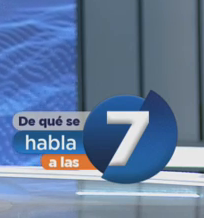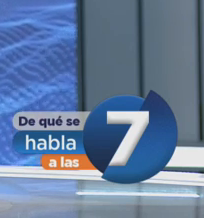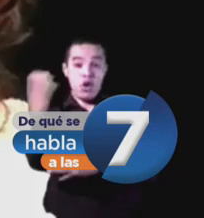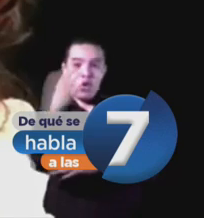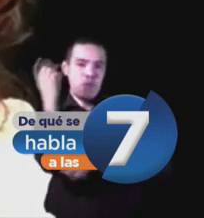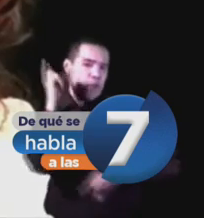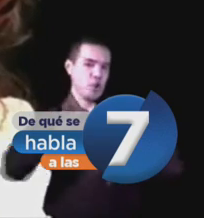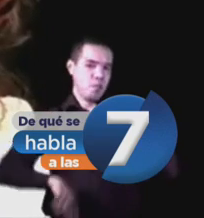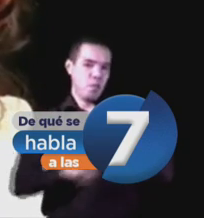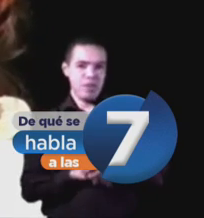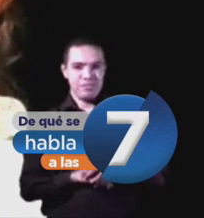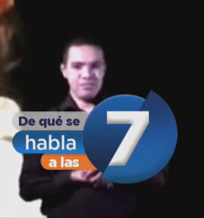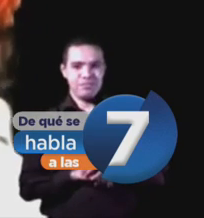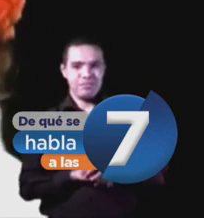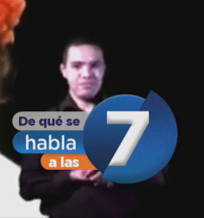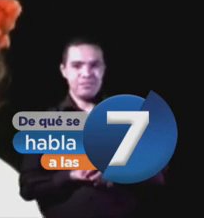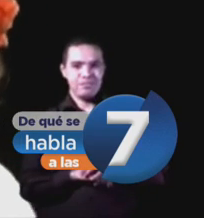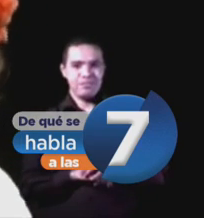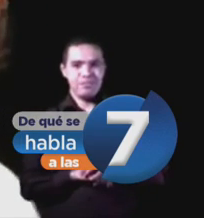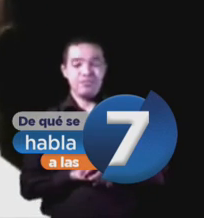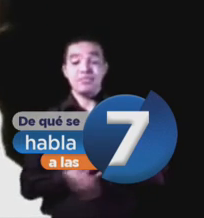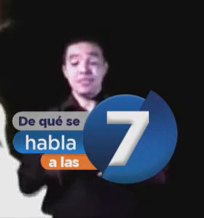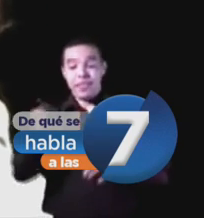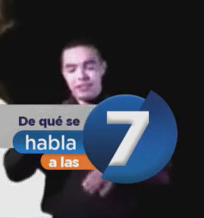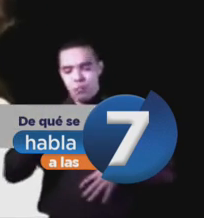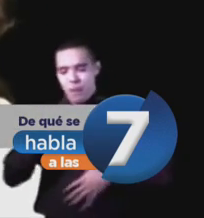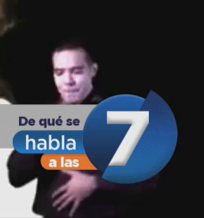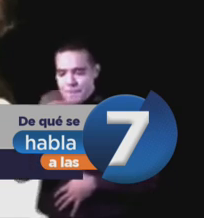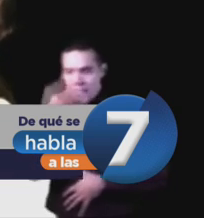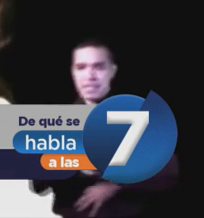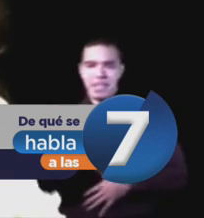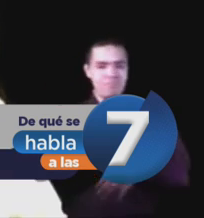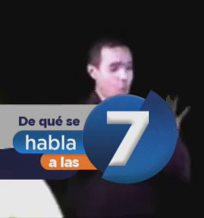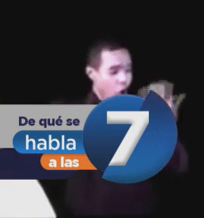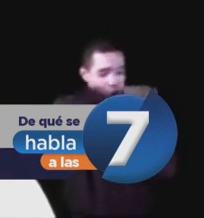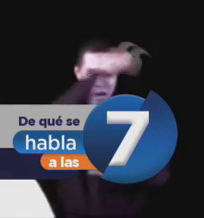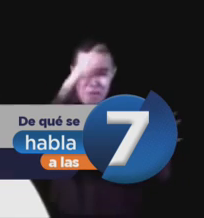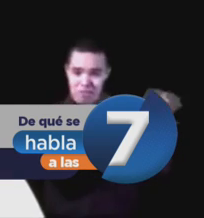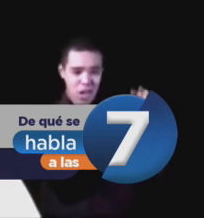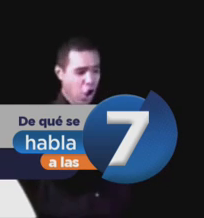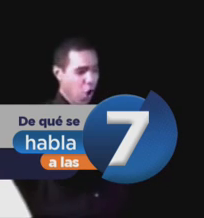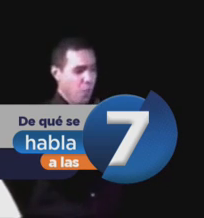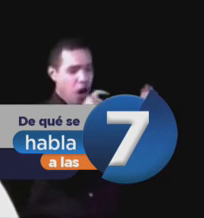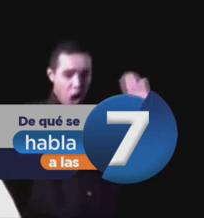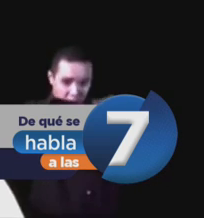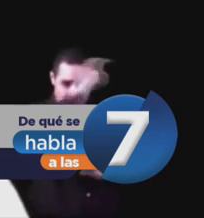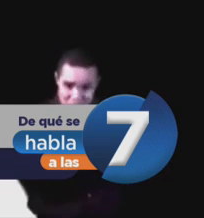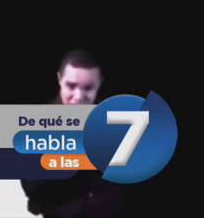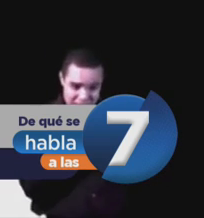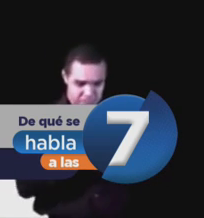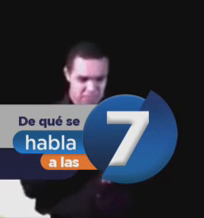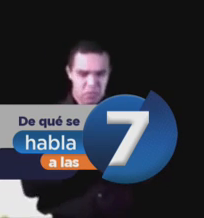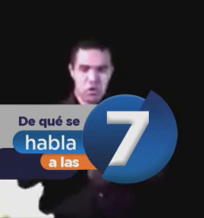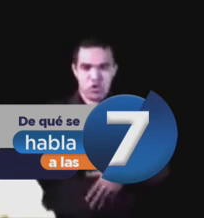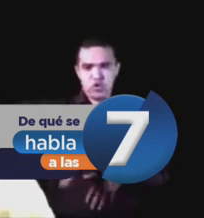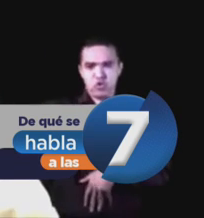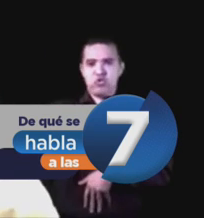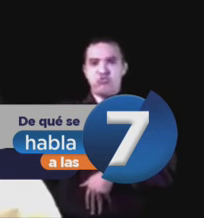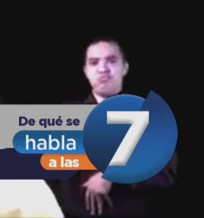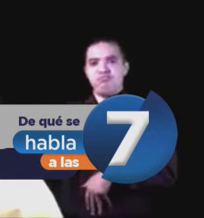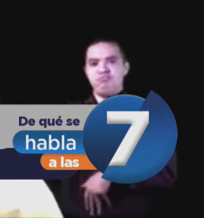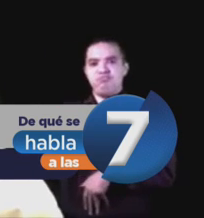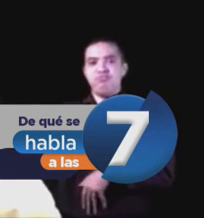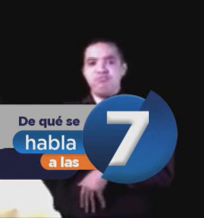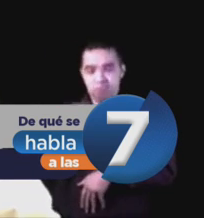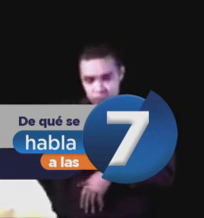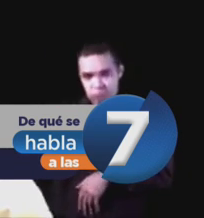días. Esta es nuestra verdad colectiva. Estas son las fundaciones sobre las cuales